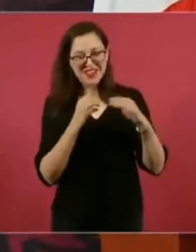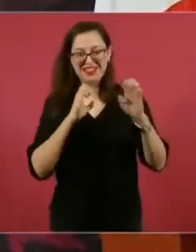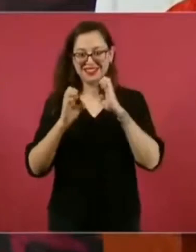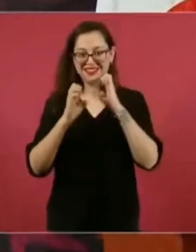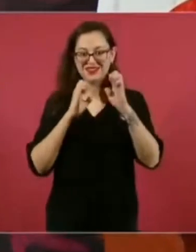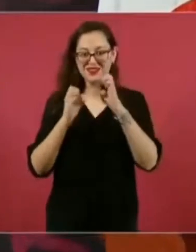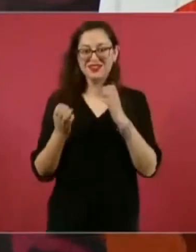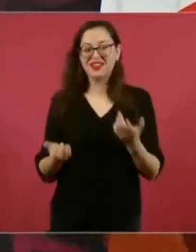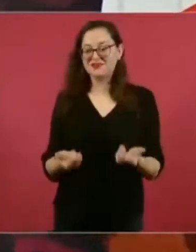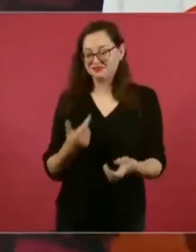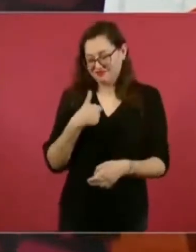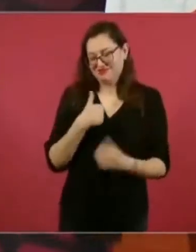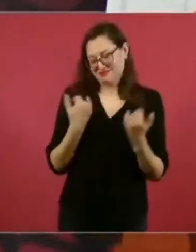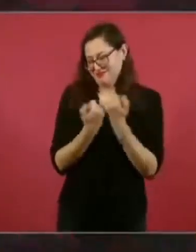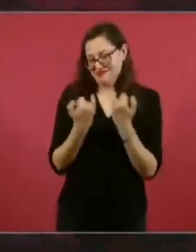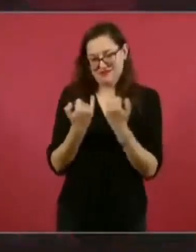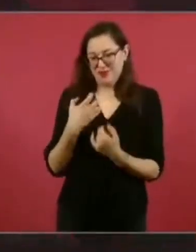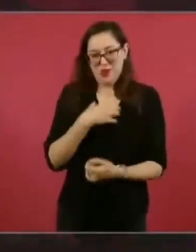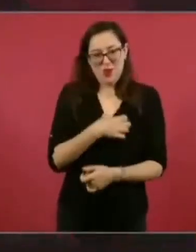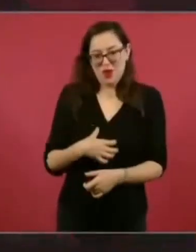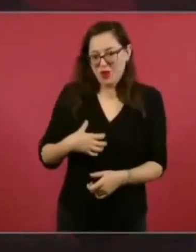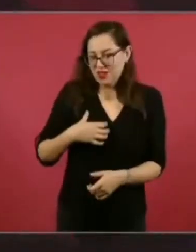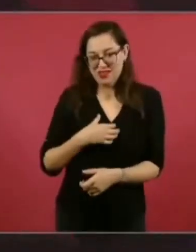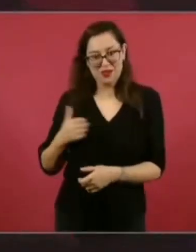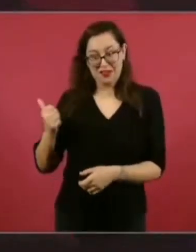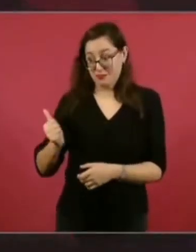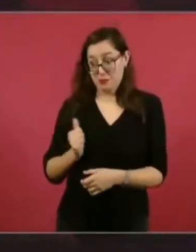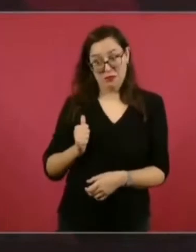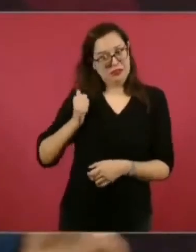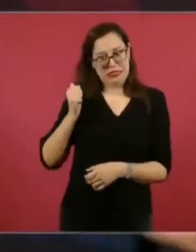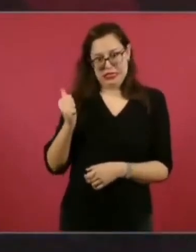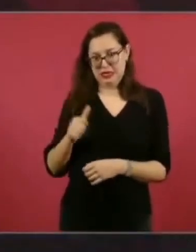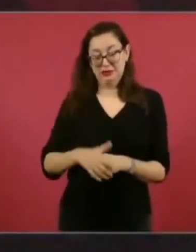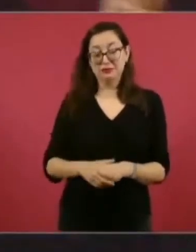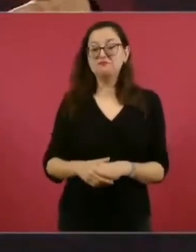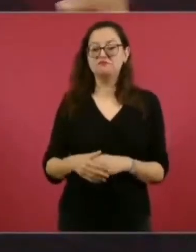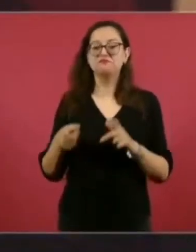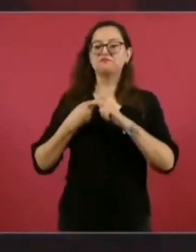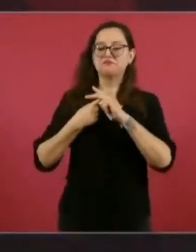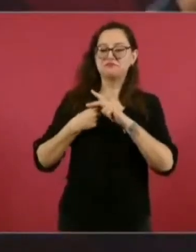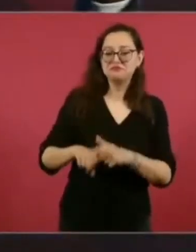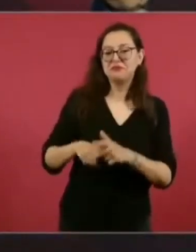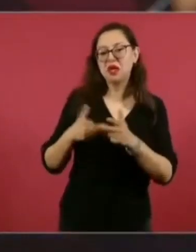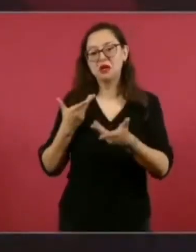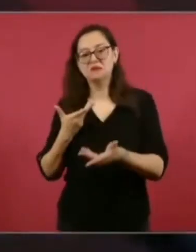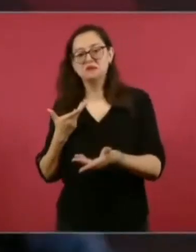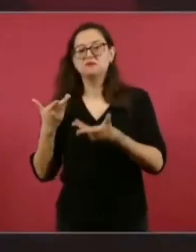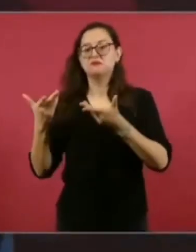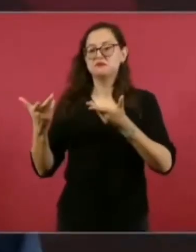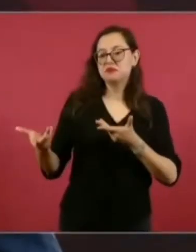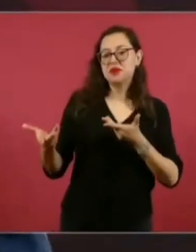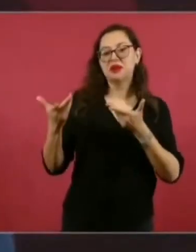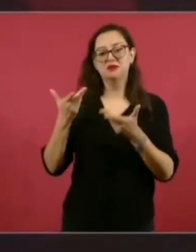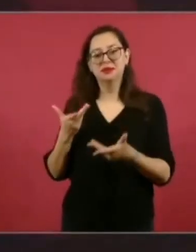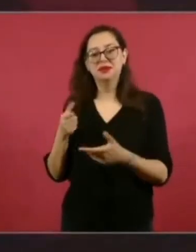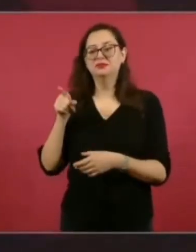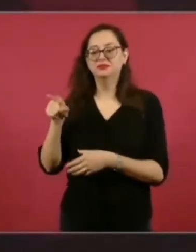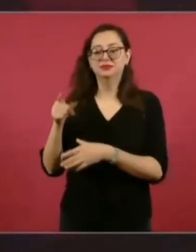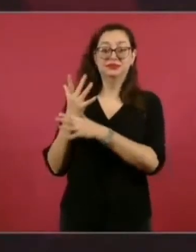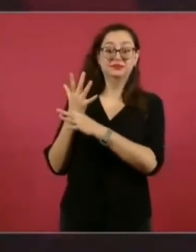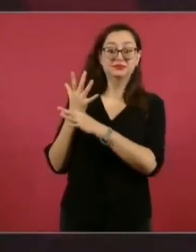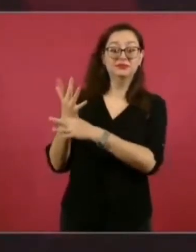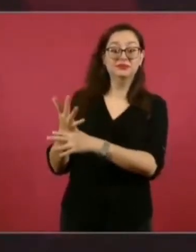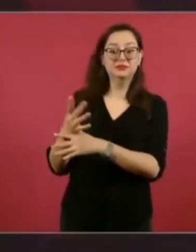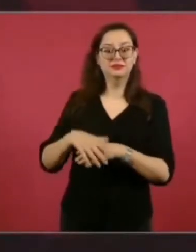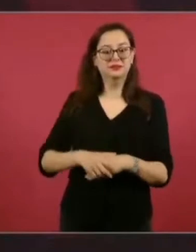yo también aprovechando todos los espacios. Y empezamos, ¿no? Está aquí